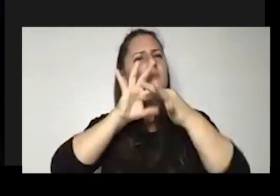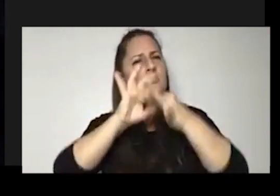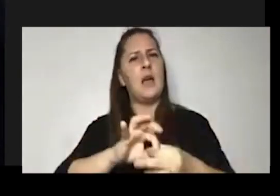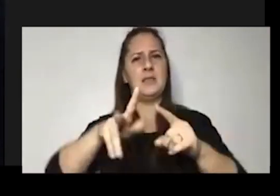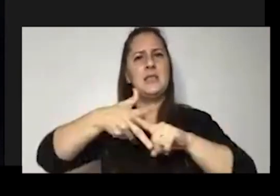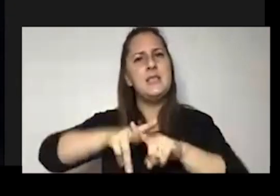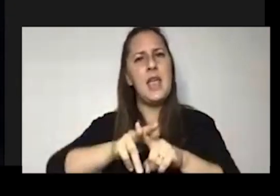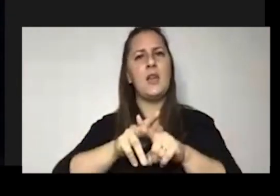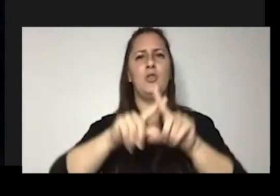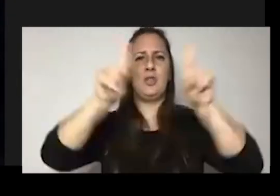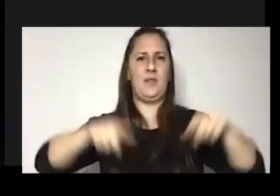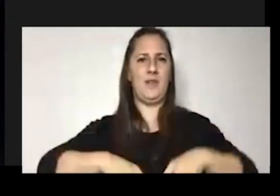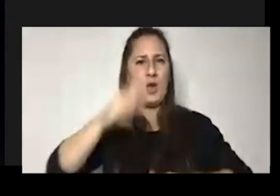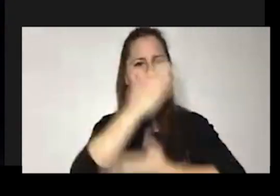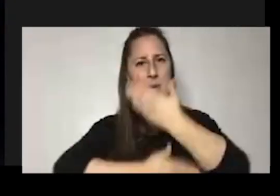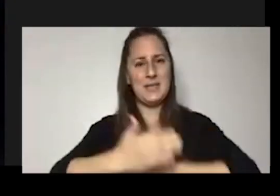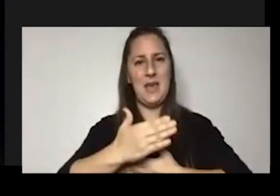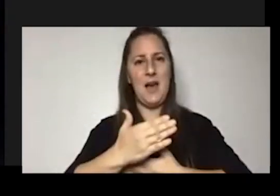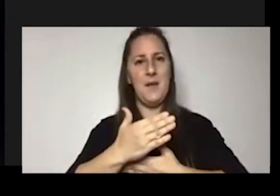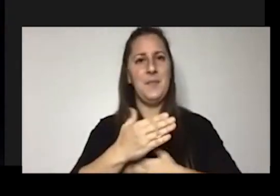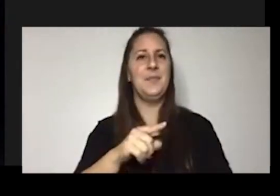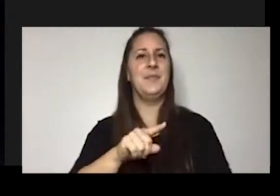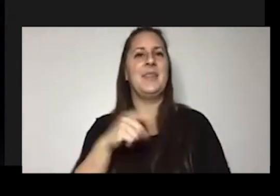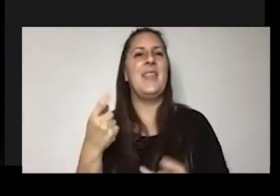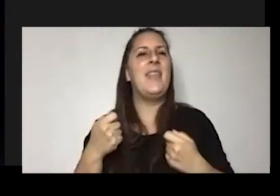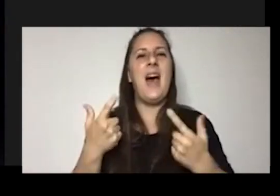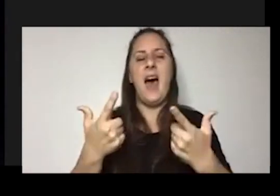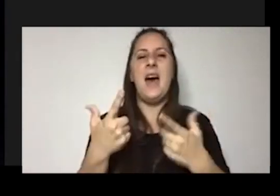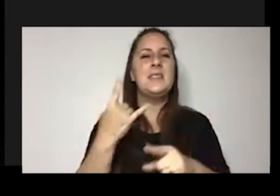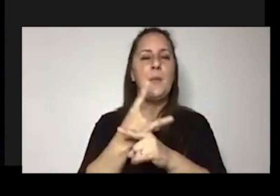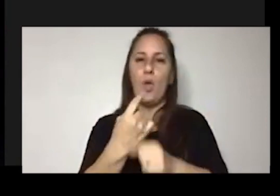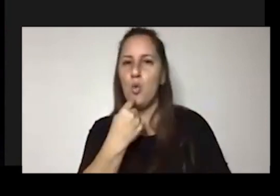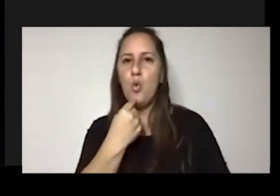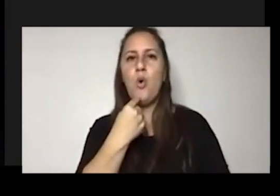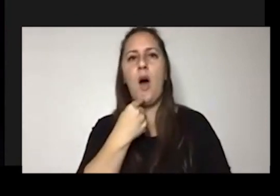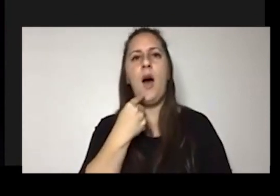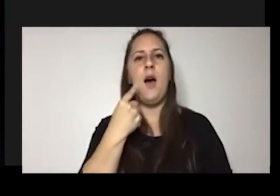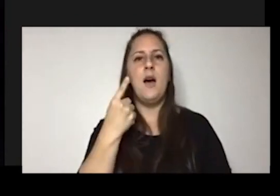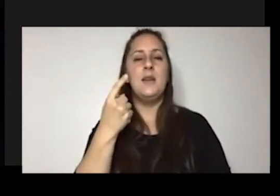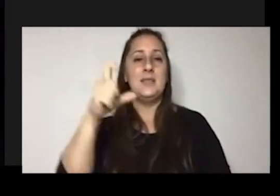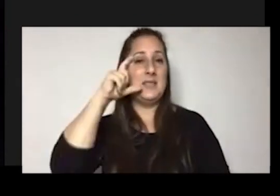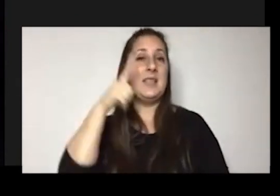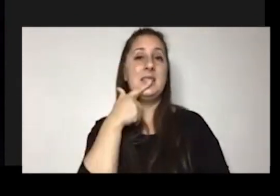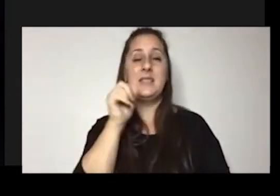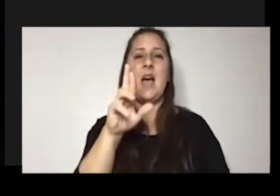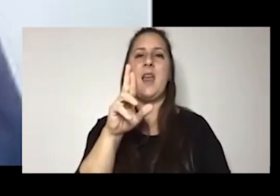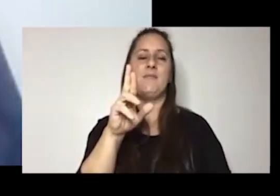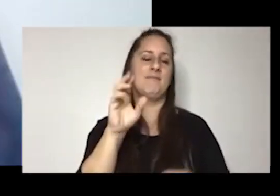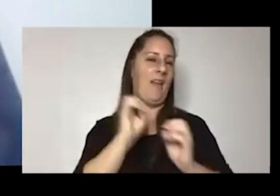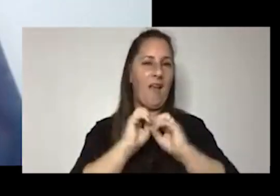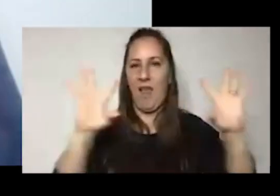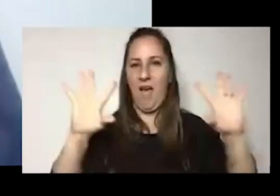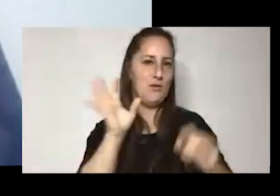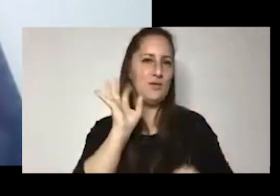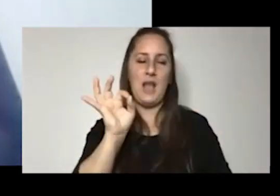que se generan siempre muchísimas dudas, y César tiene clarísimo el tema y